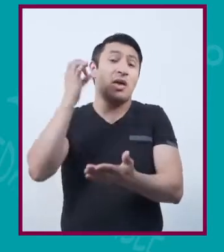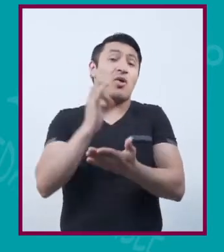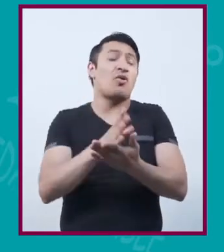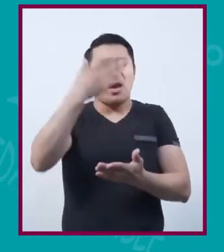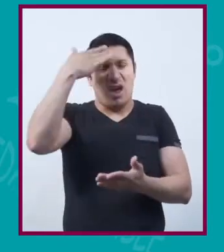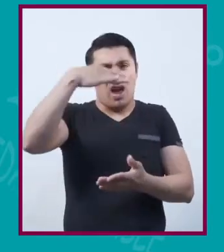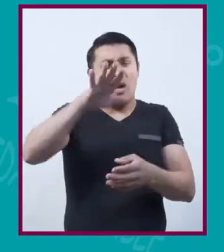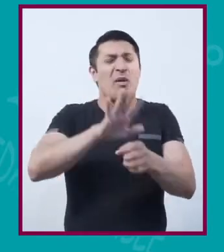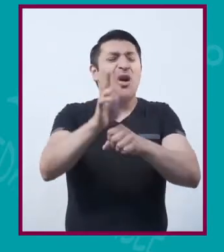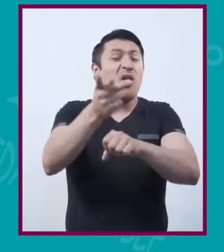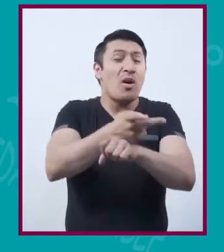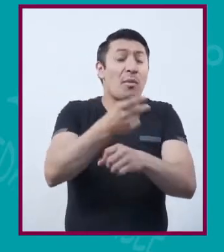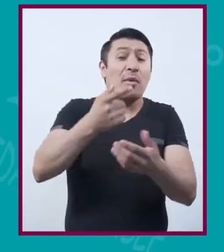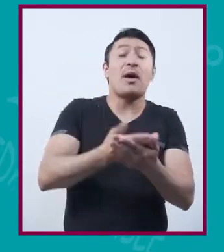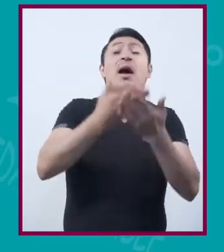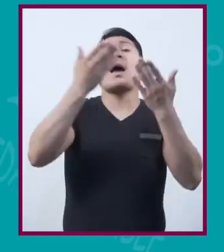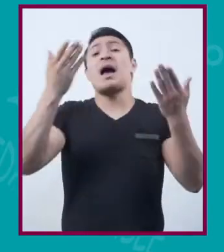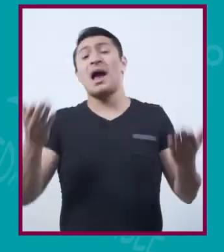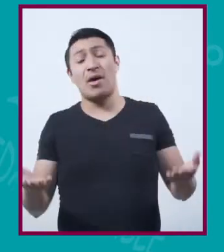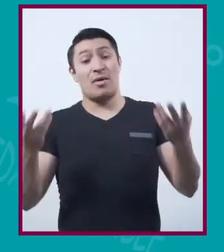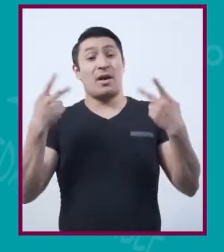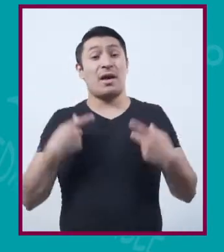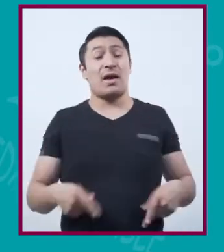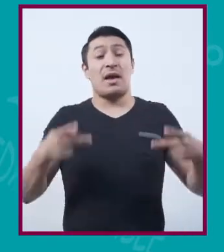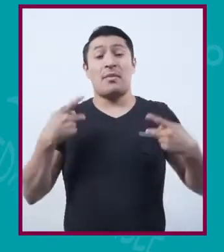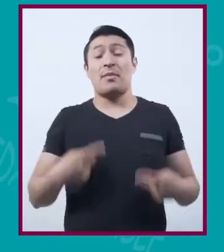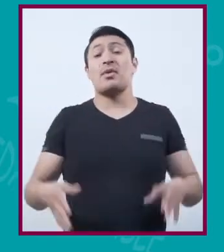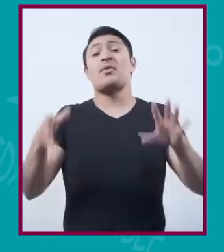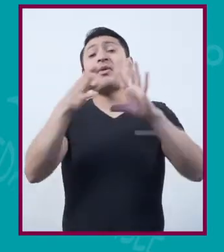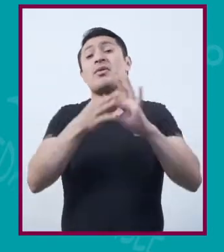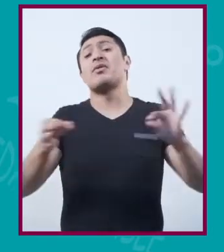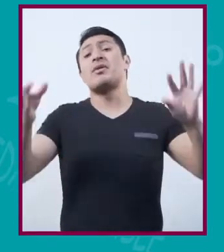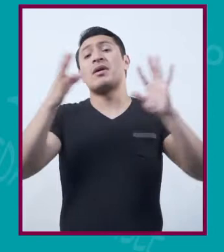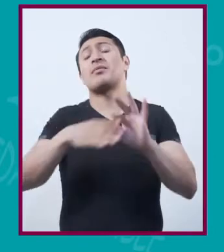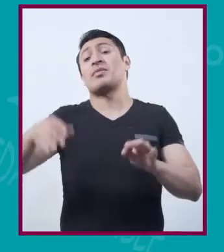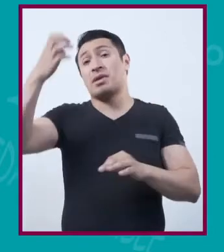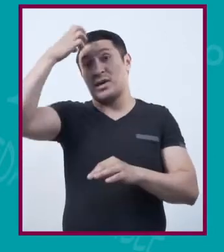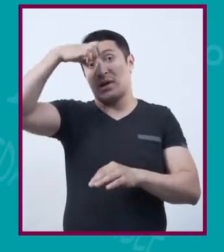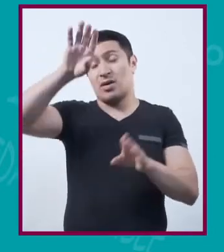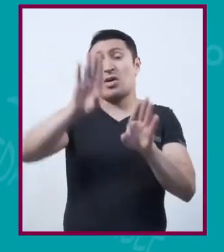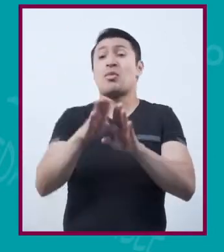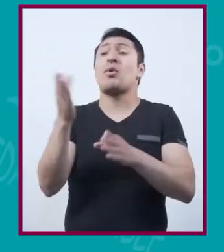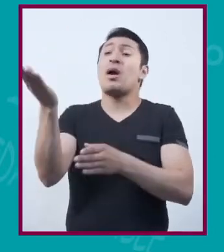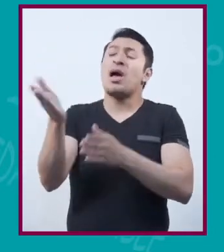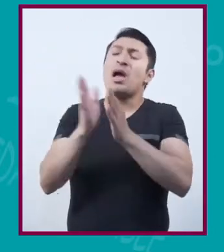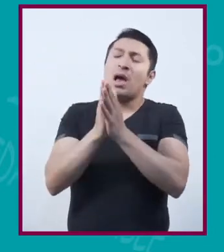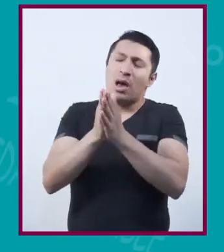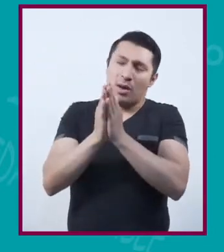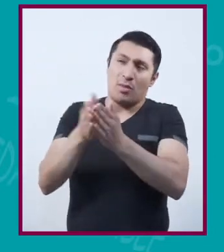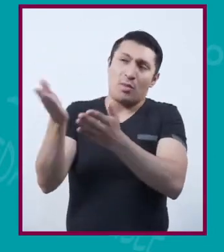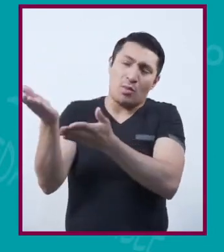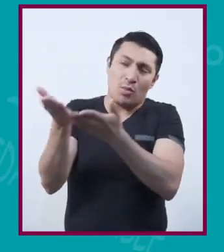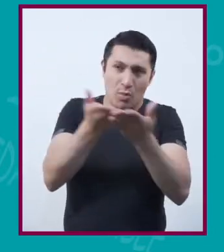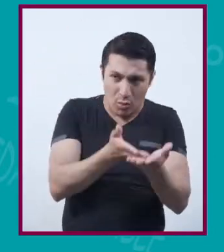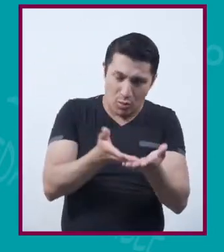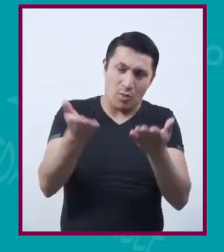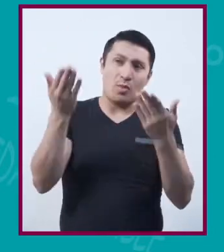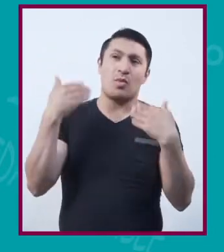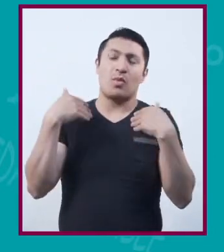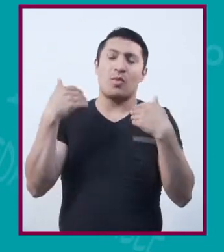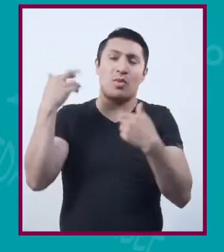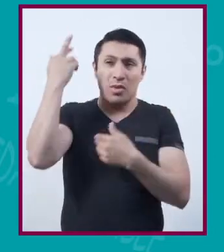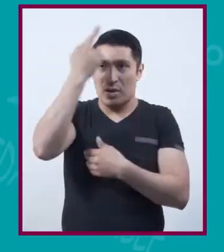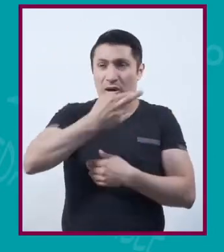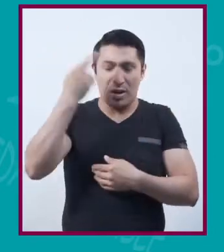pasado, el saber qué pasó, a un proceso en que los sujetos que narran su experiencia se les pide que interpreten